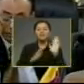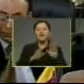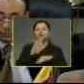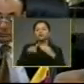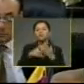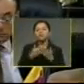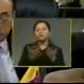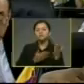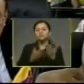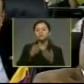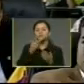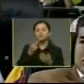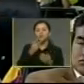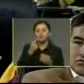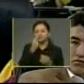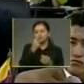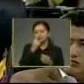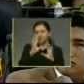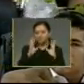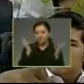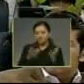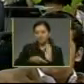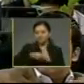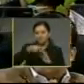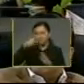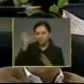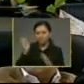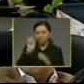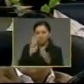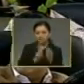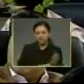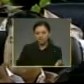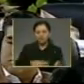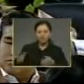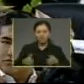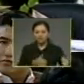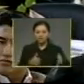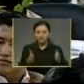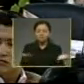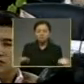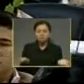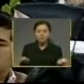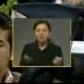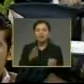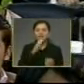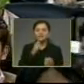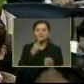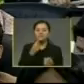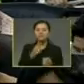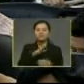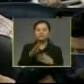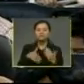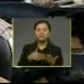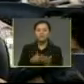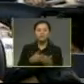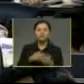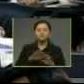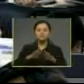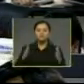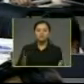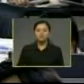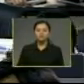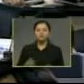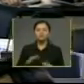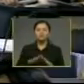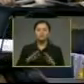las actividades económicas de interés general, al petróleo, a la electricidad, a las carreteras. Es decir, nuestros colegas de la Mesa de Comunicación y de Derechos